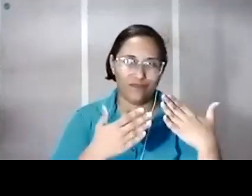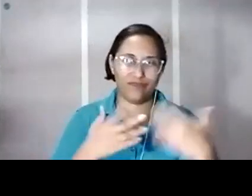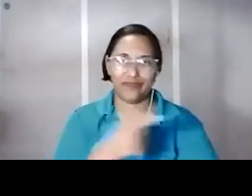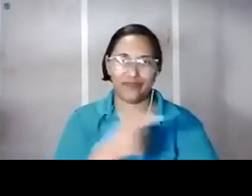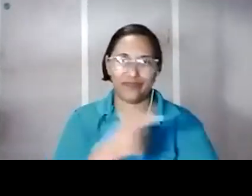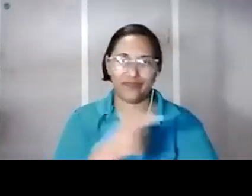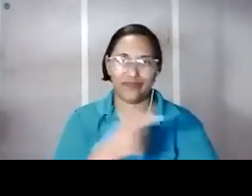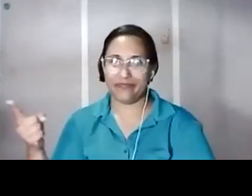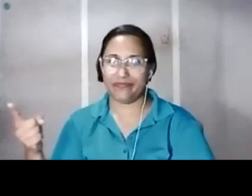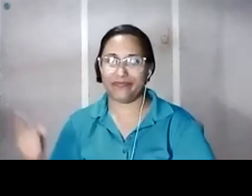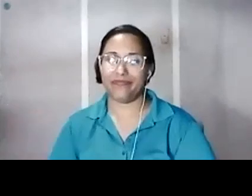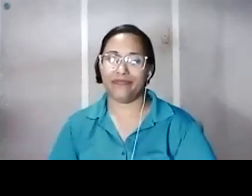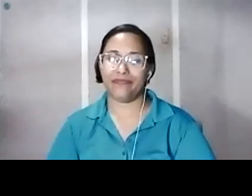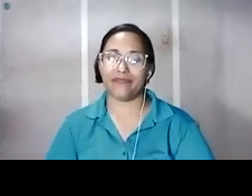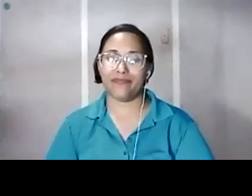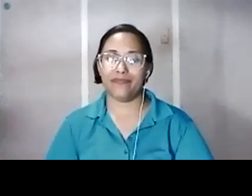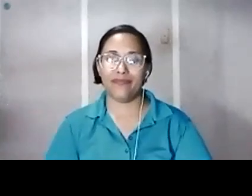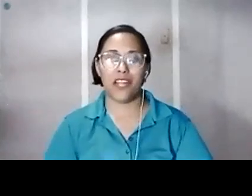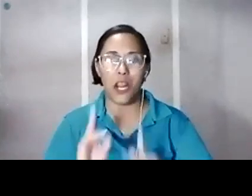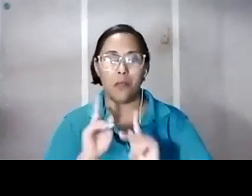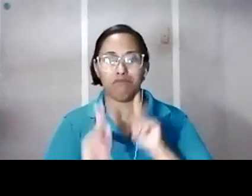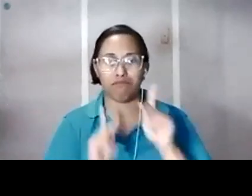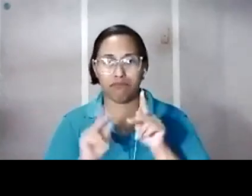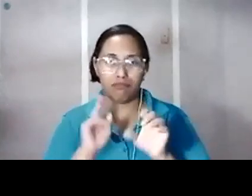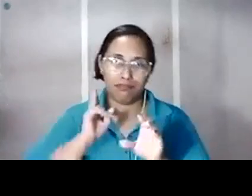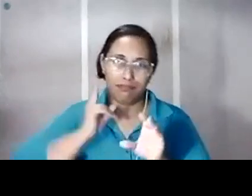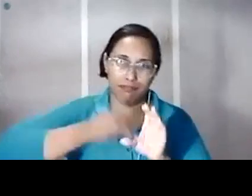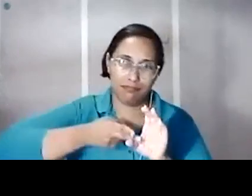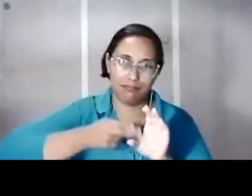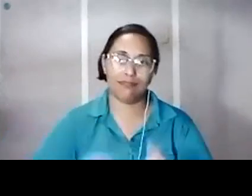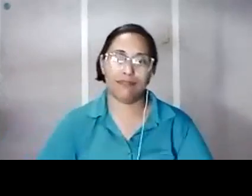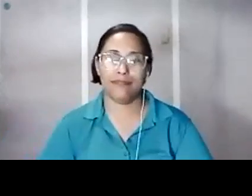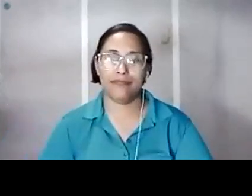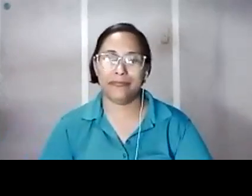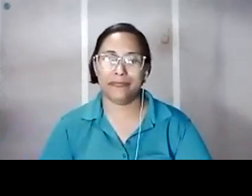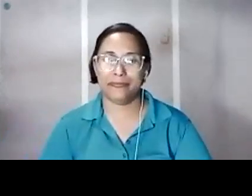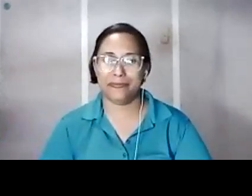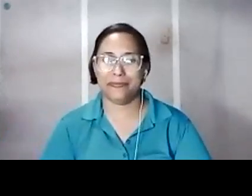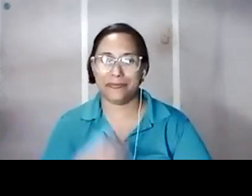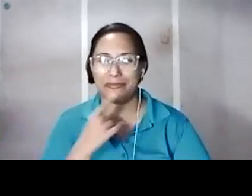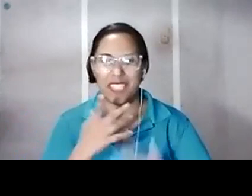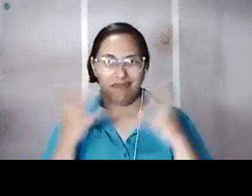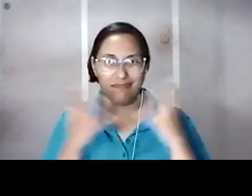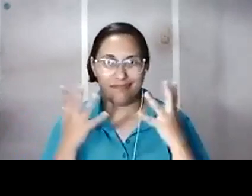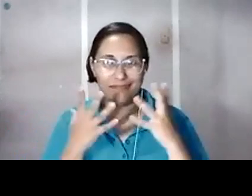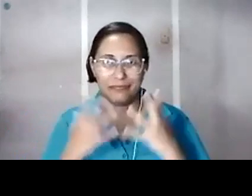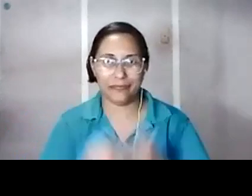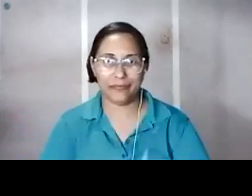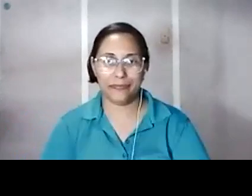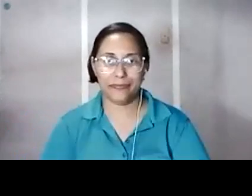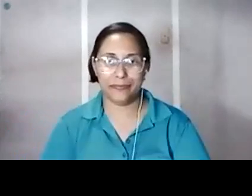y a la audiencia. Y pues, ¿qué decirles?